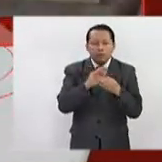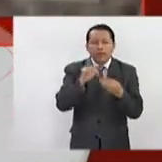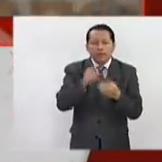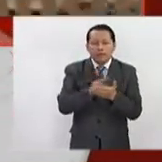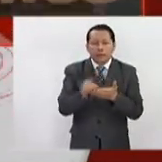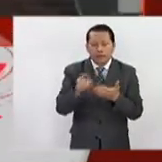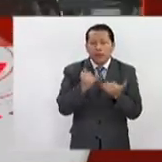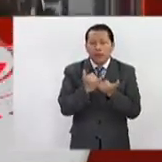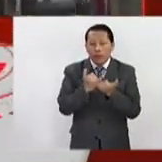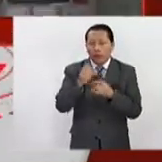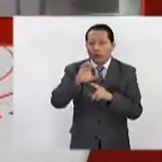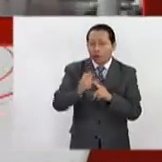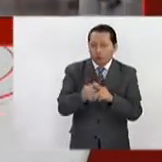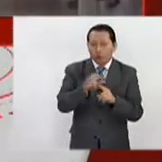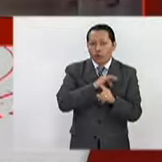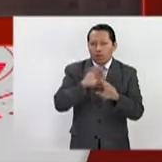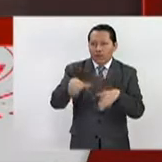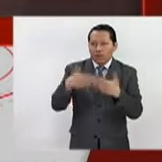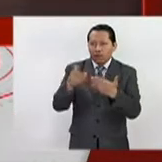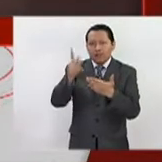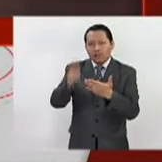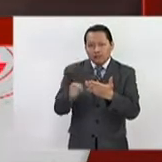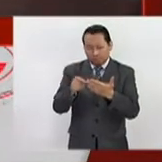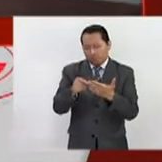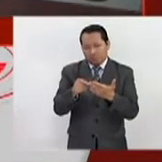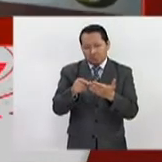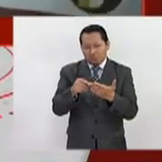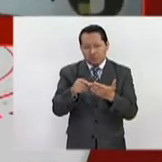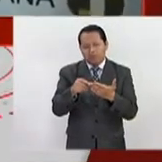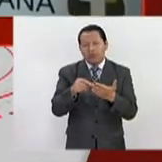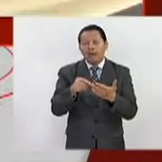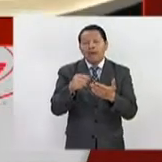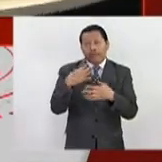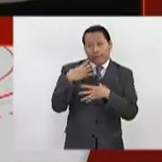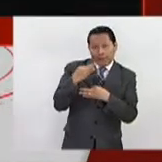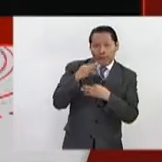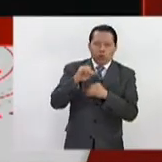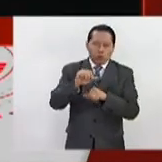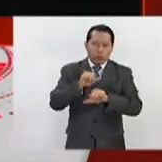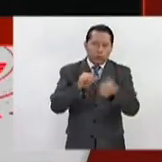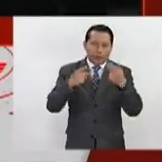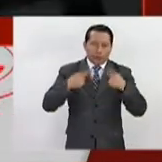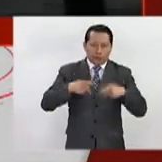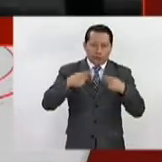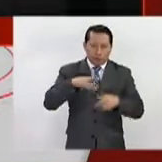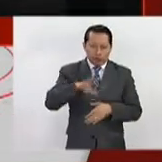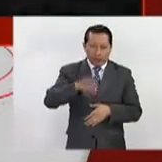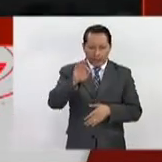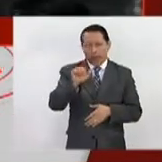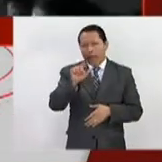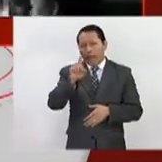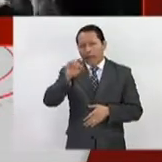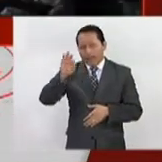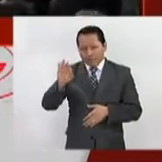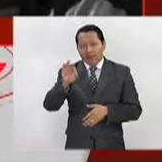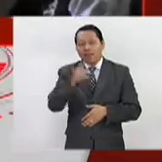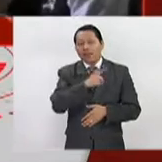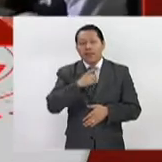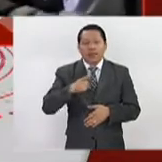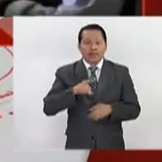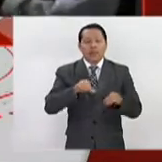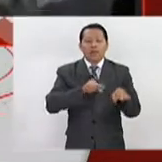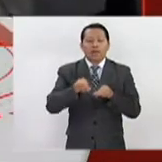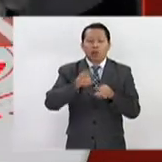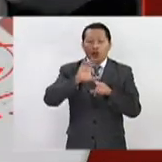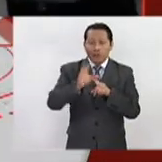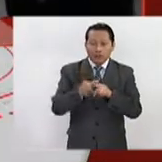a la comisión a la calle, es decir, quien quede designado, su servidor, o quien sea designado por la asamblea, tiene que sacar el trabajo de la